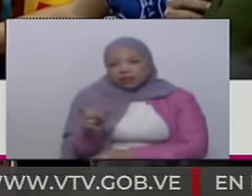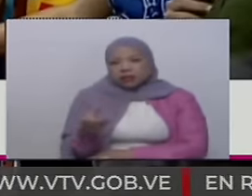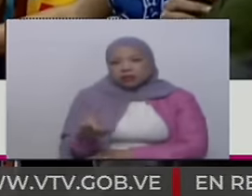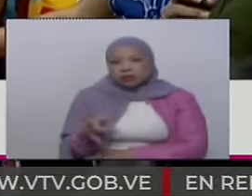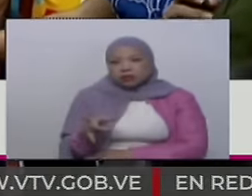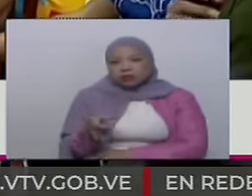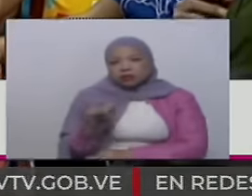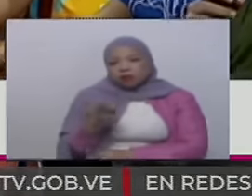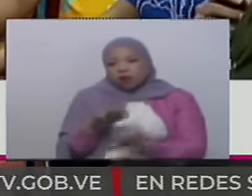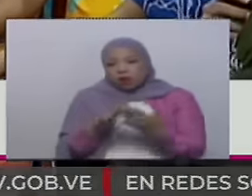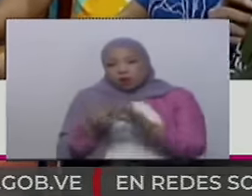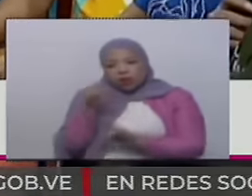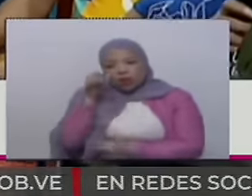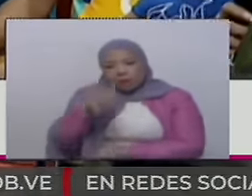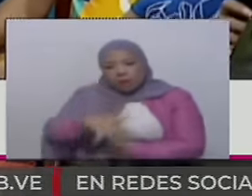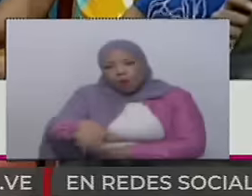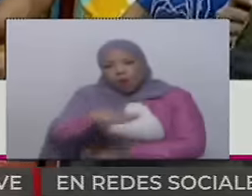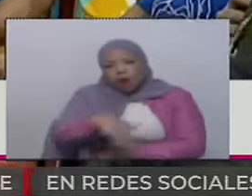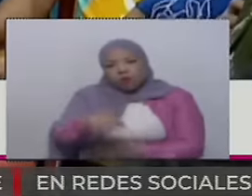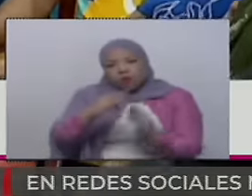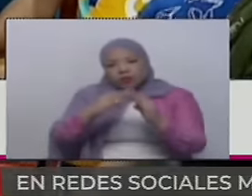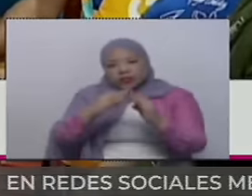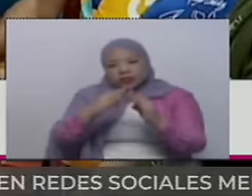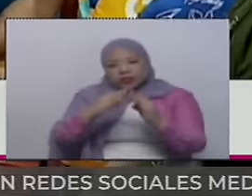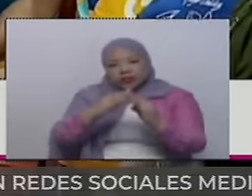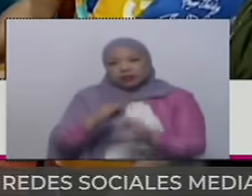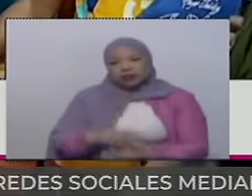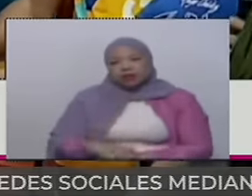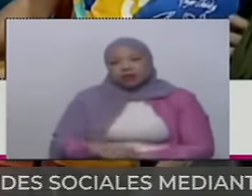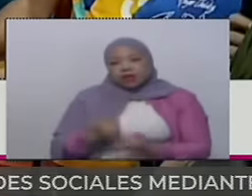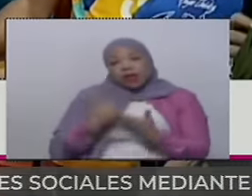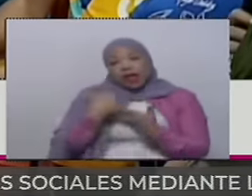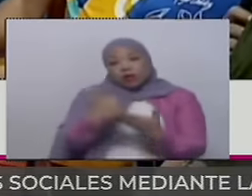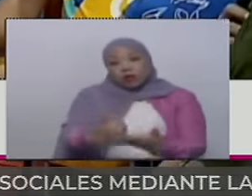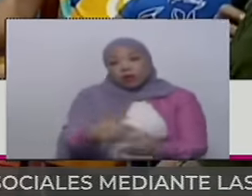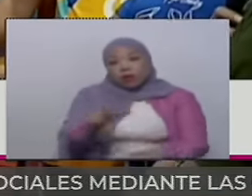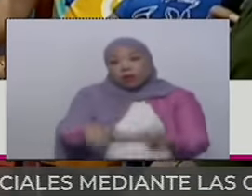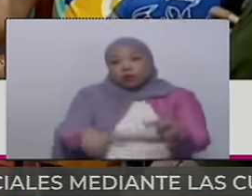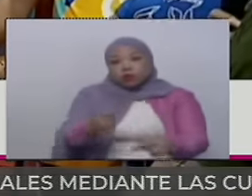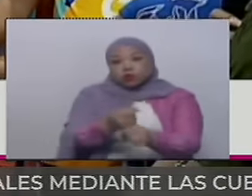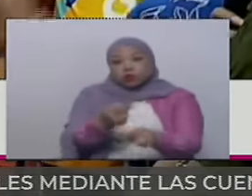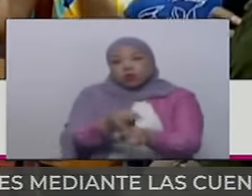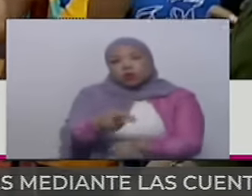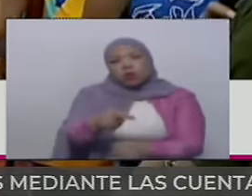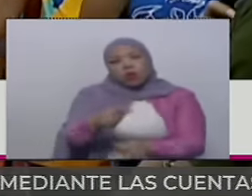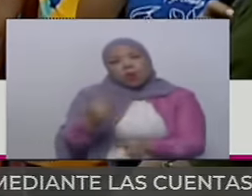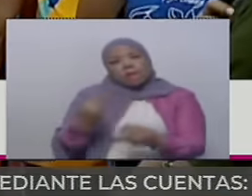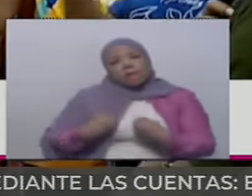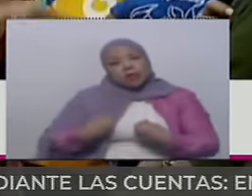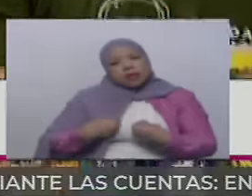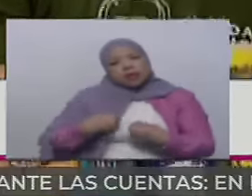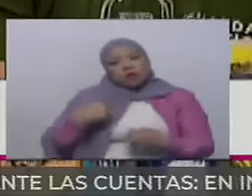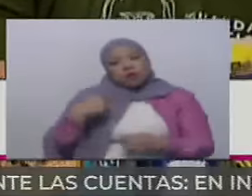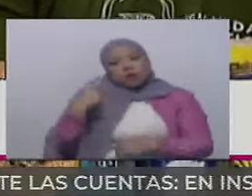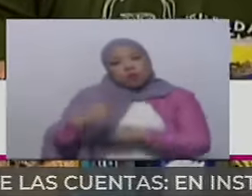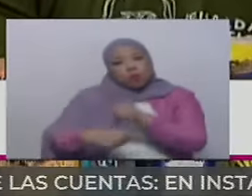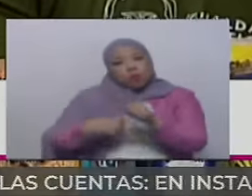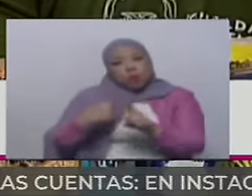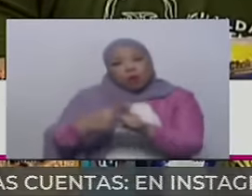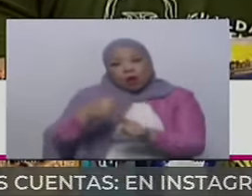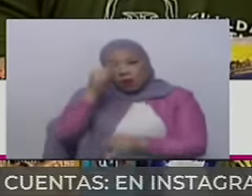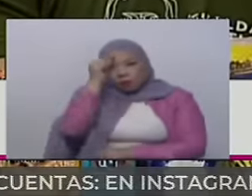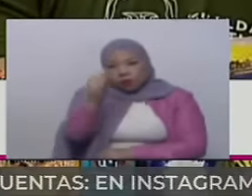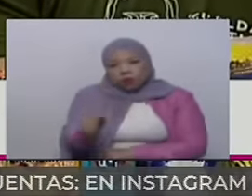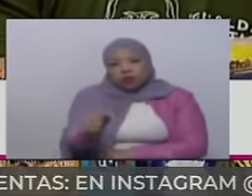es rural. Entonces, bueno, ya, ¿verdad? Con esto ayudamos bastante a la comunidad. ¿En qué parte de Puerto Cabello estás tú? Cañango.